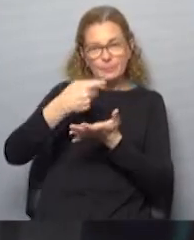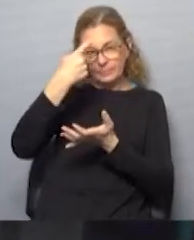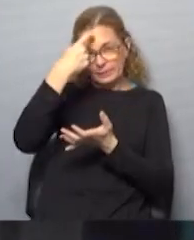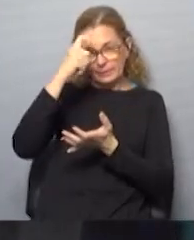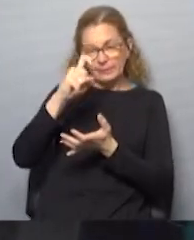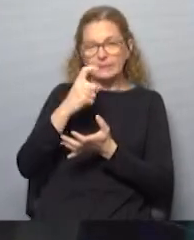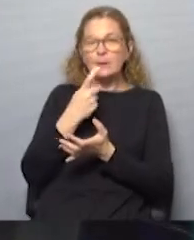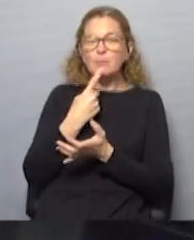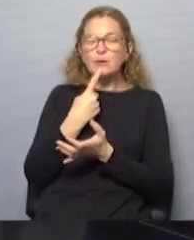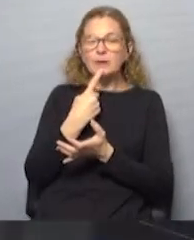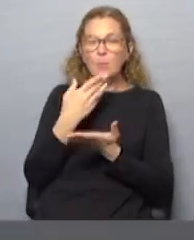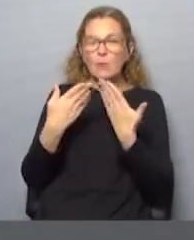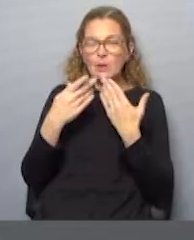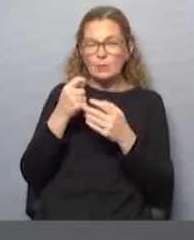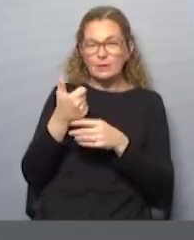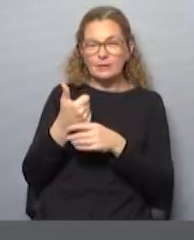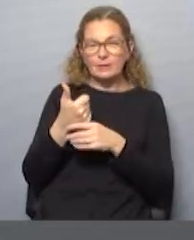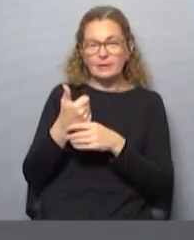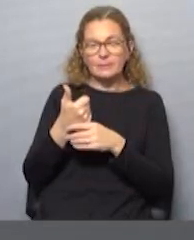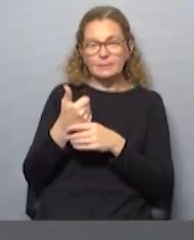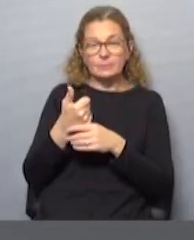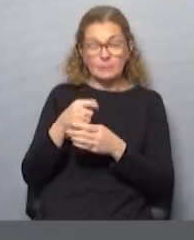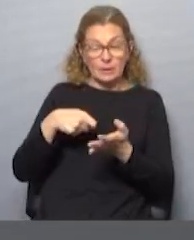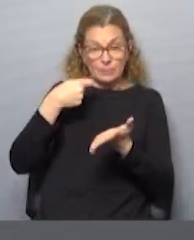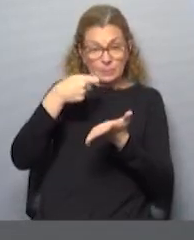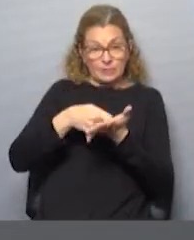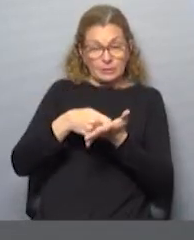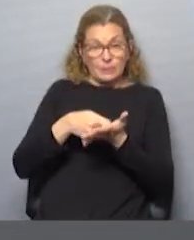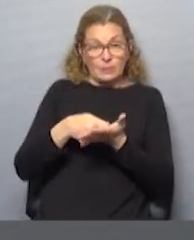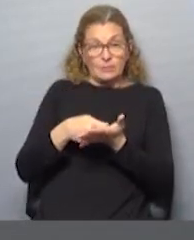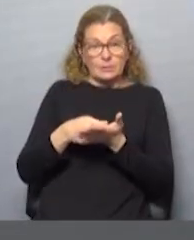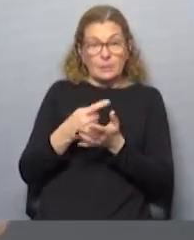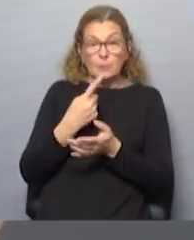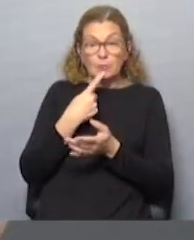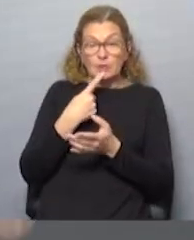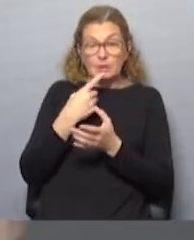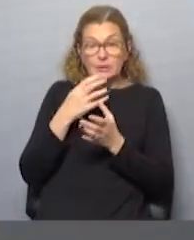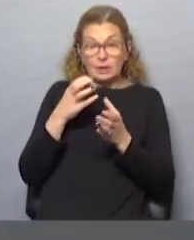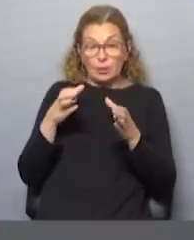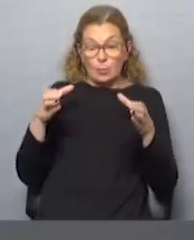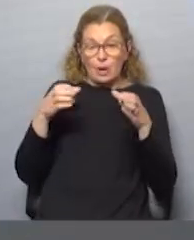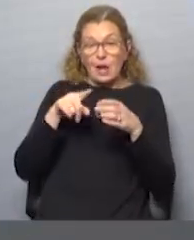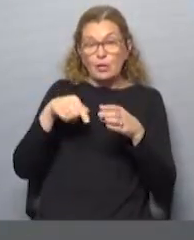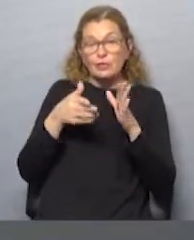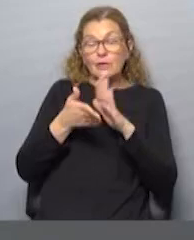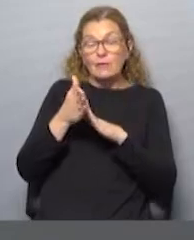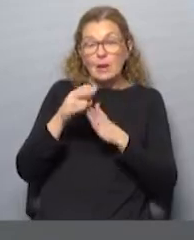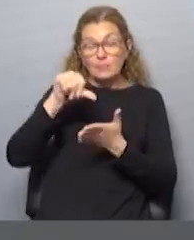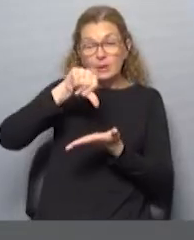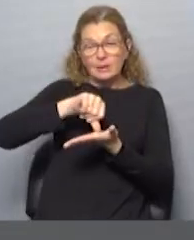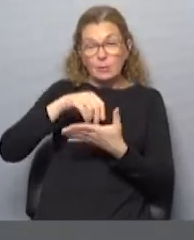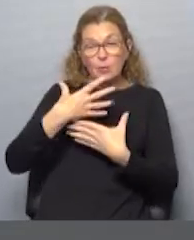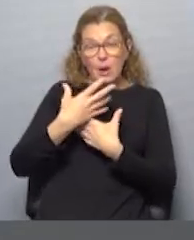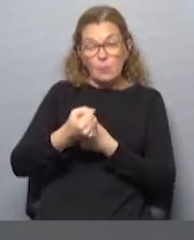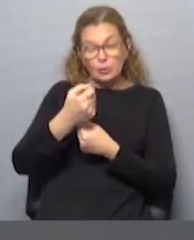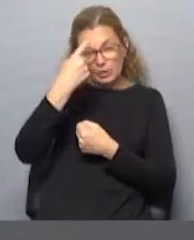política como hablábamos recién con juan pablos más allá de la inversión o más acá la política la concepción de hacia dónde va el país y cómo se apoyan